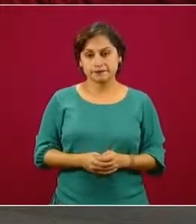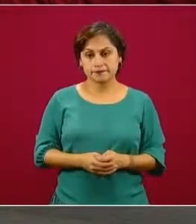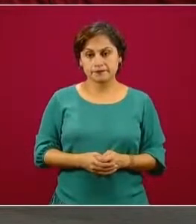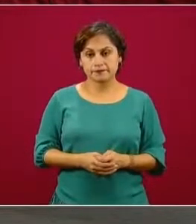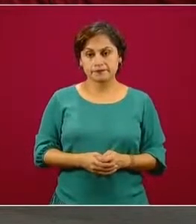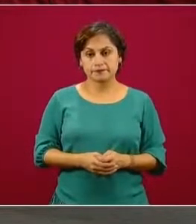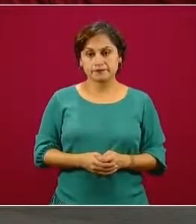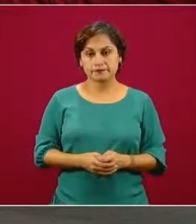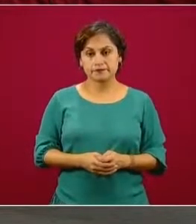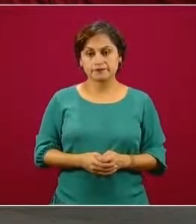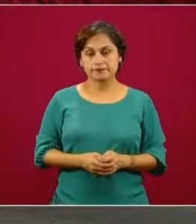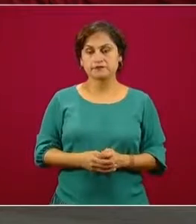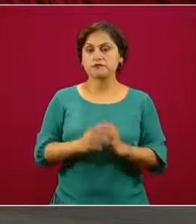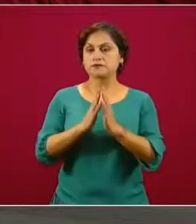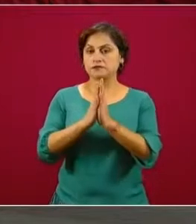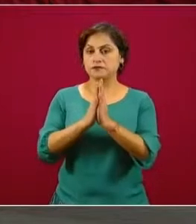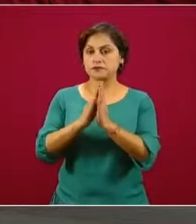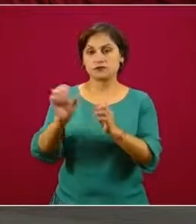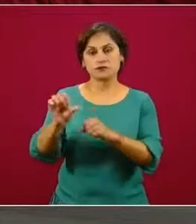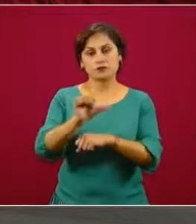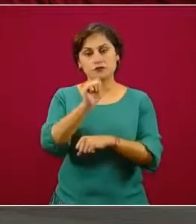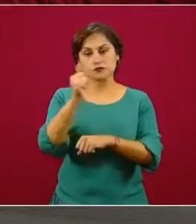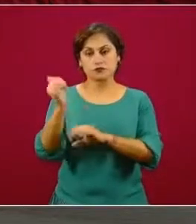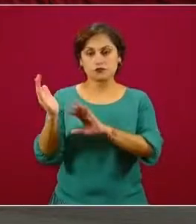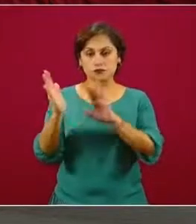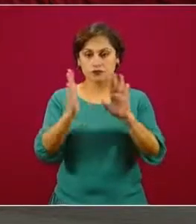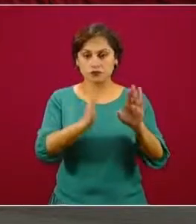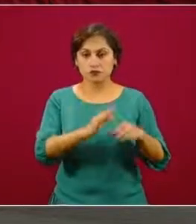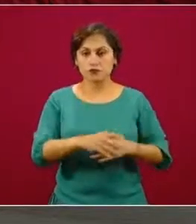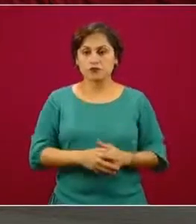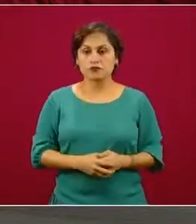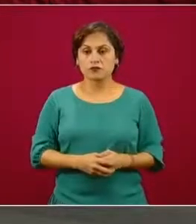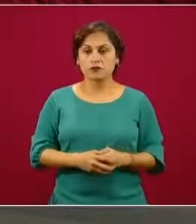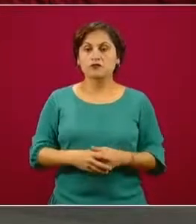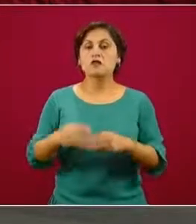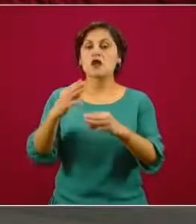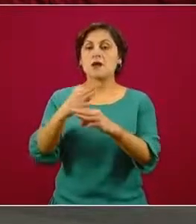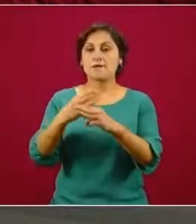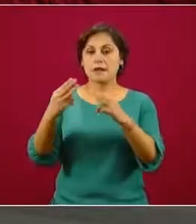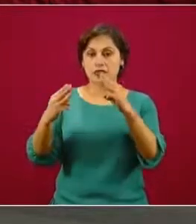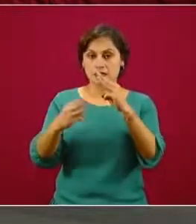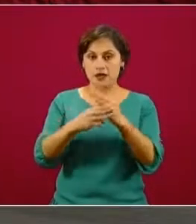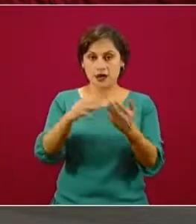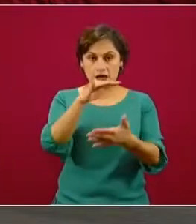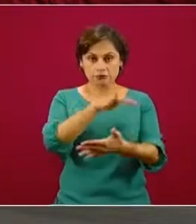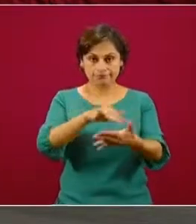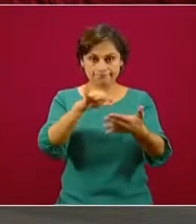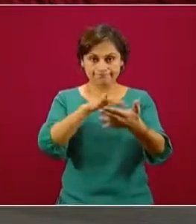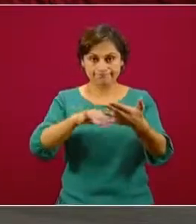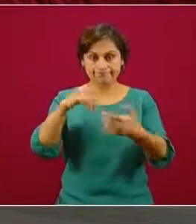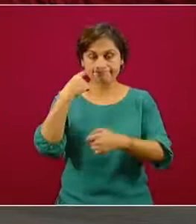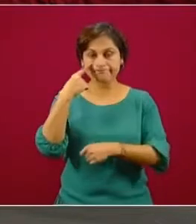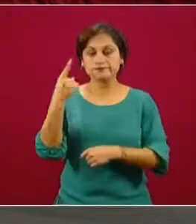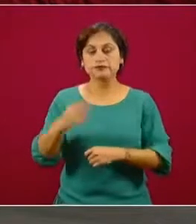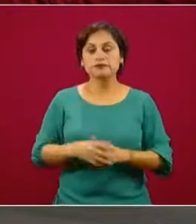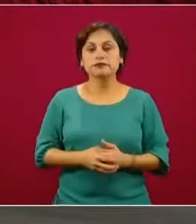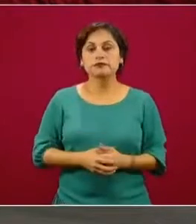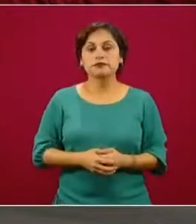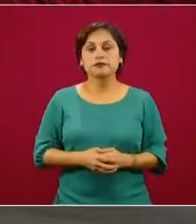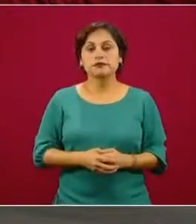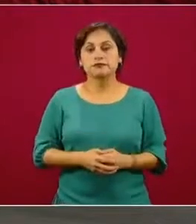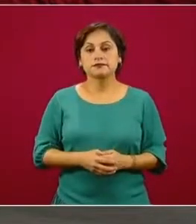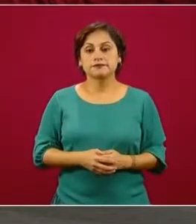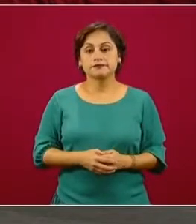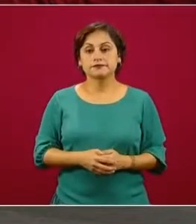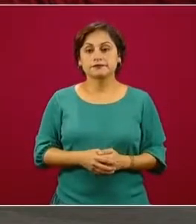vámonos entonces sí a la información, a los materiales de consulta. En